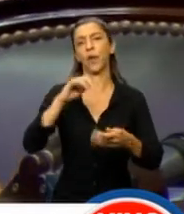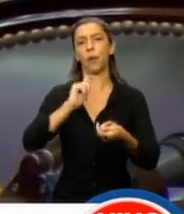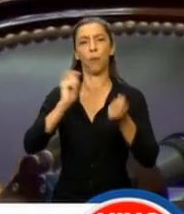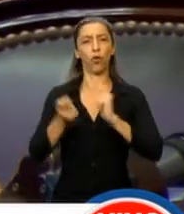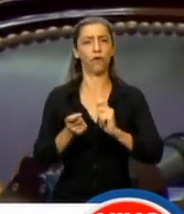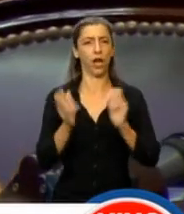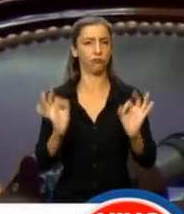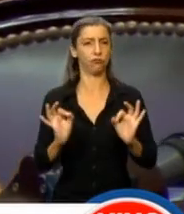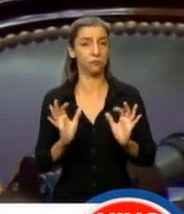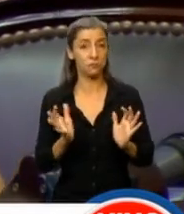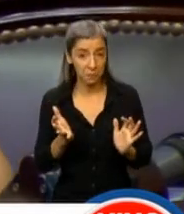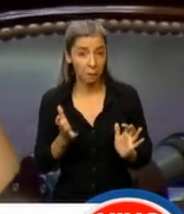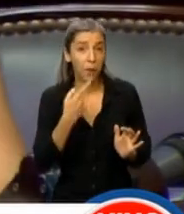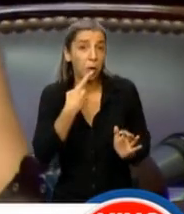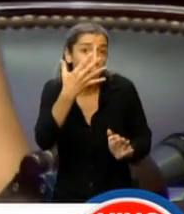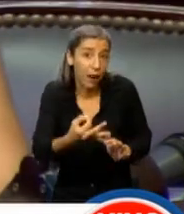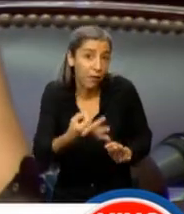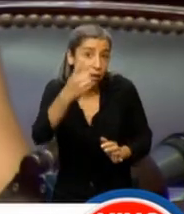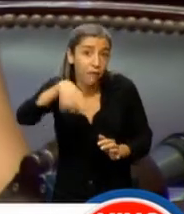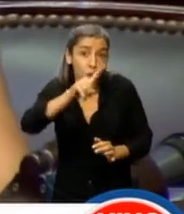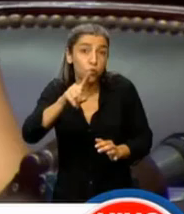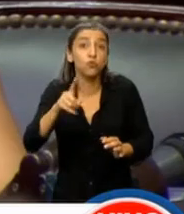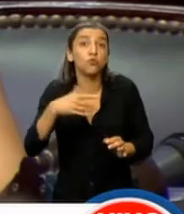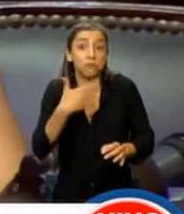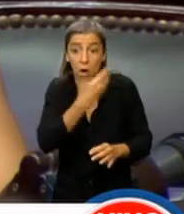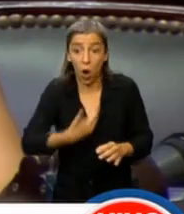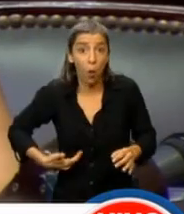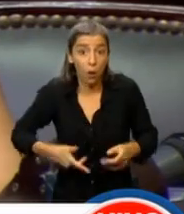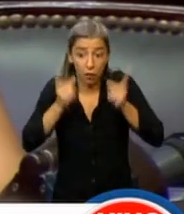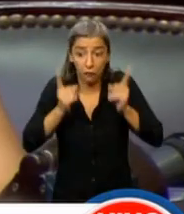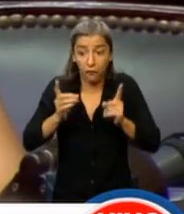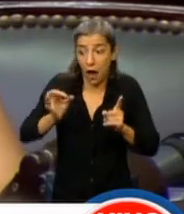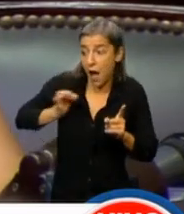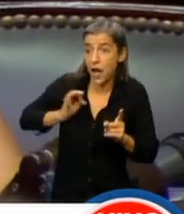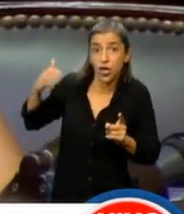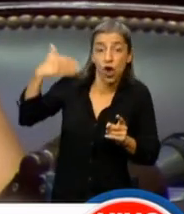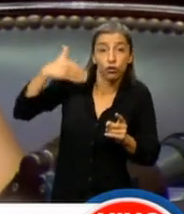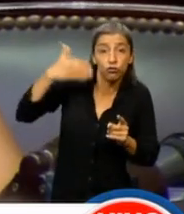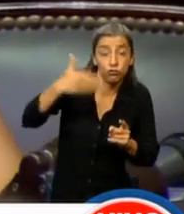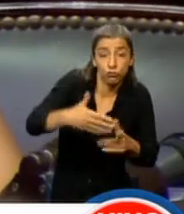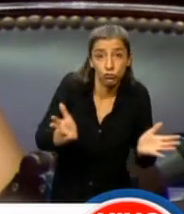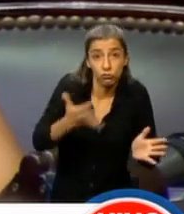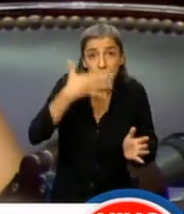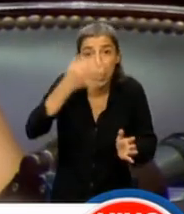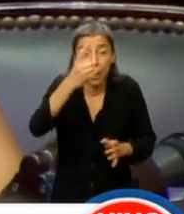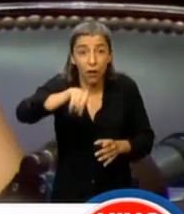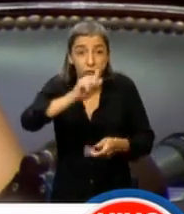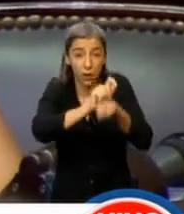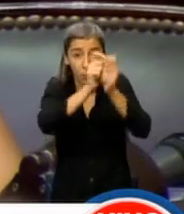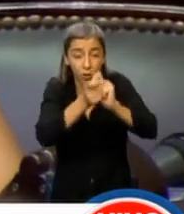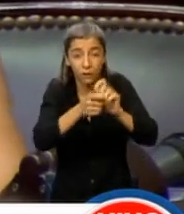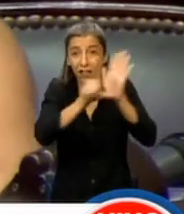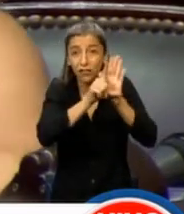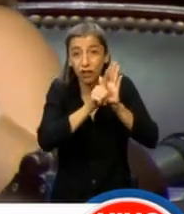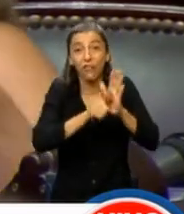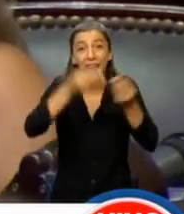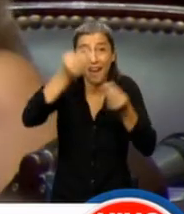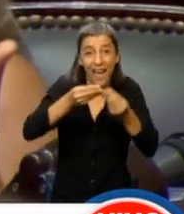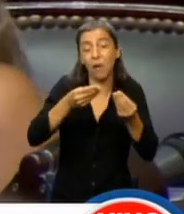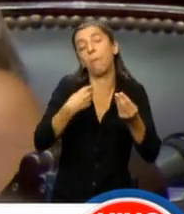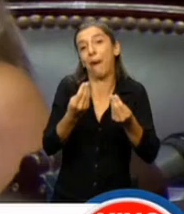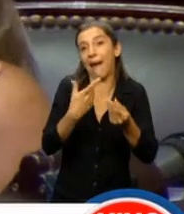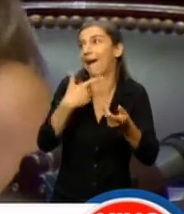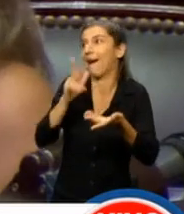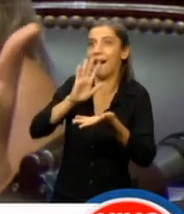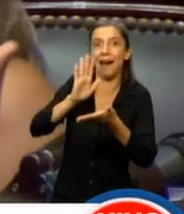gobernado muchísimo, la verdad que muchísimos años, no han cambiado ni la ley de entidades financieras, que permite la fuga. De la